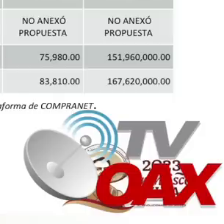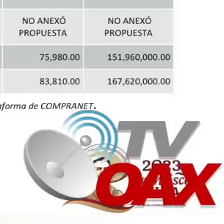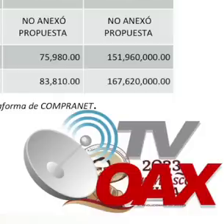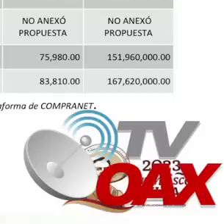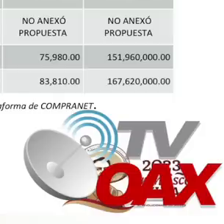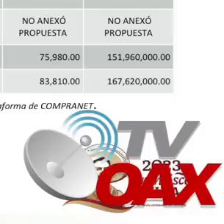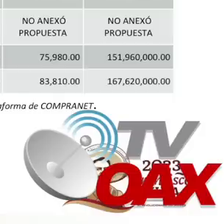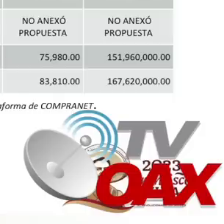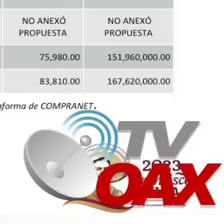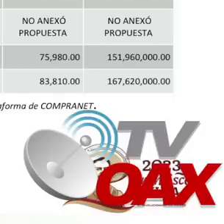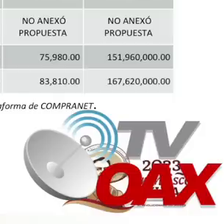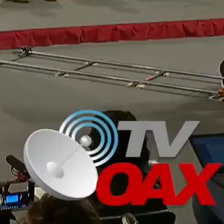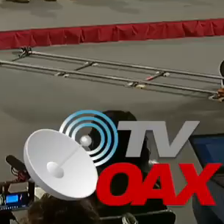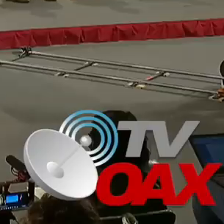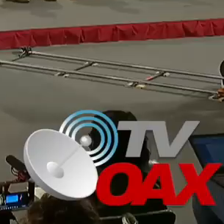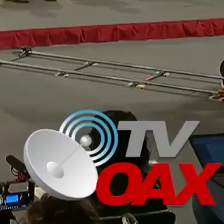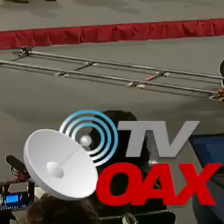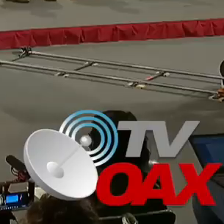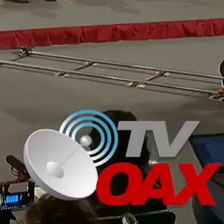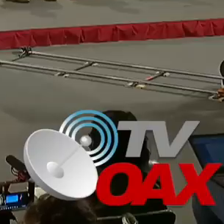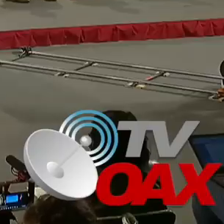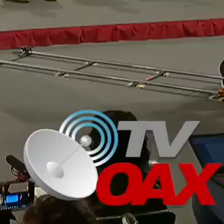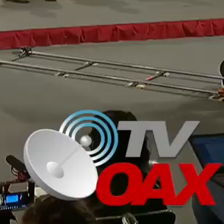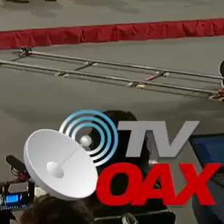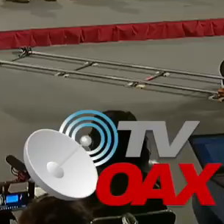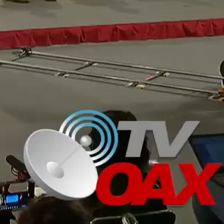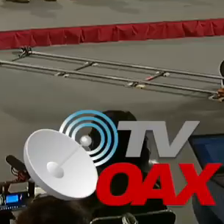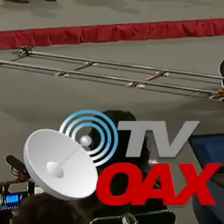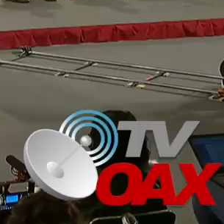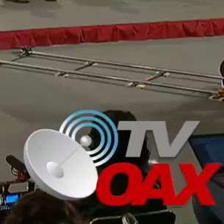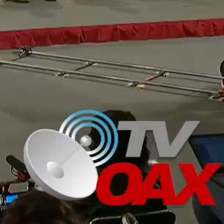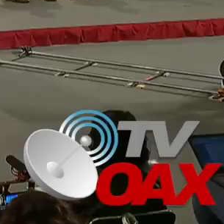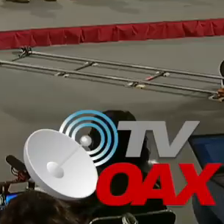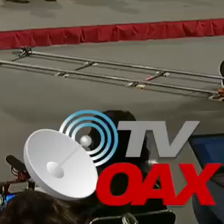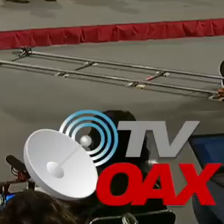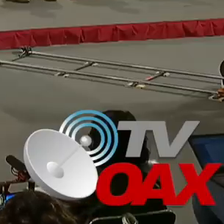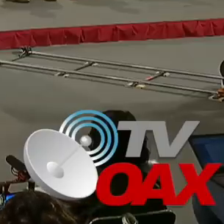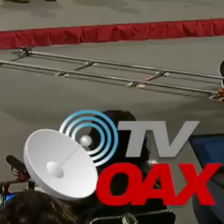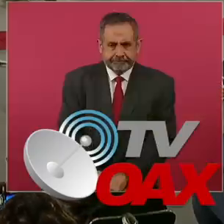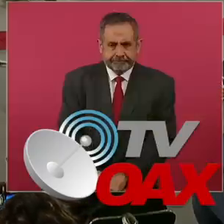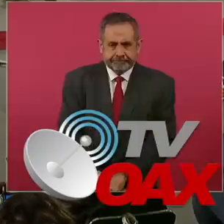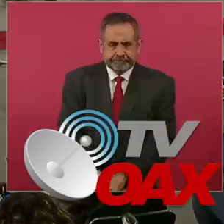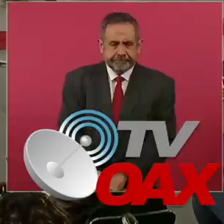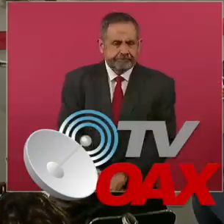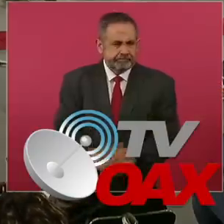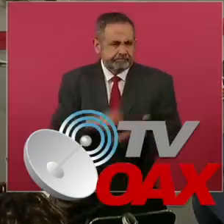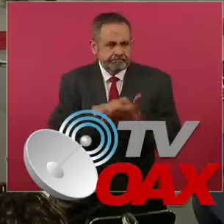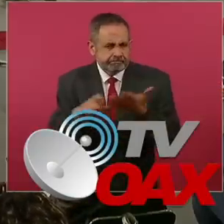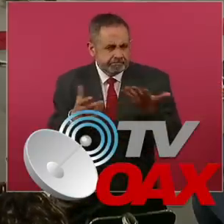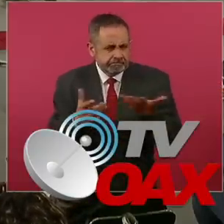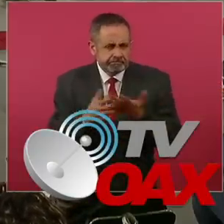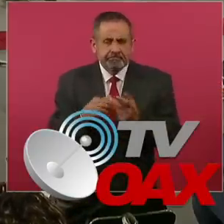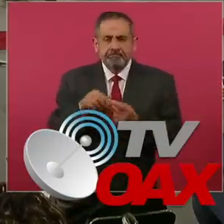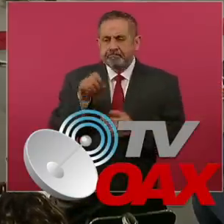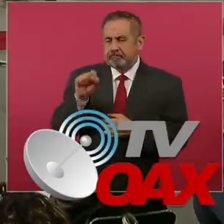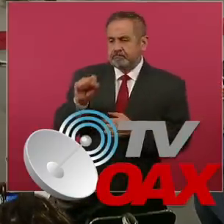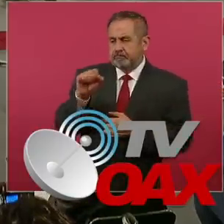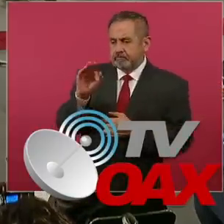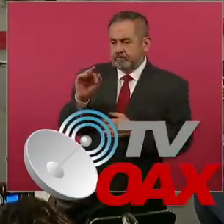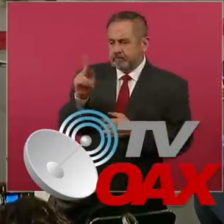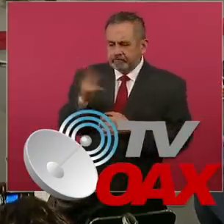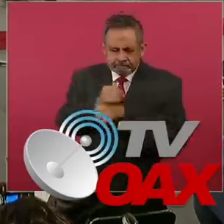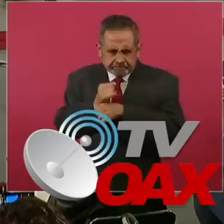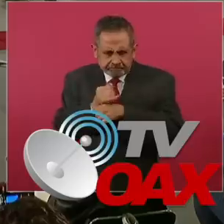¿En qué consistió el análisis de la adquisición de estas patrullas por parte de la Secretaría de la Función